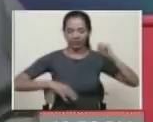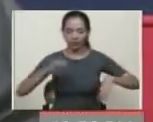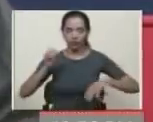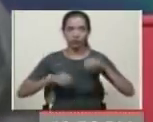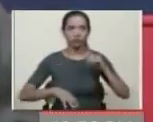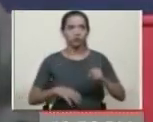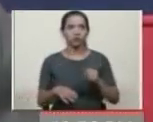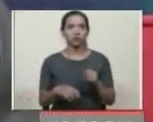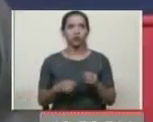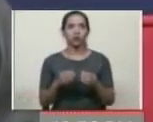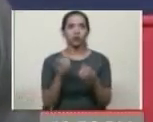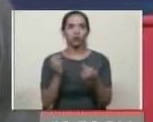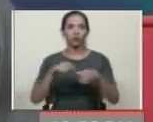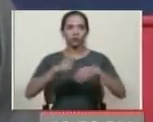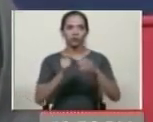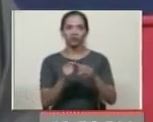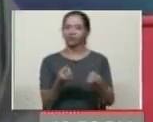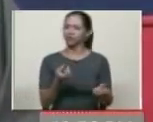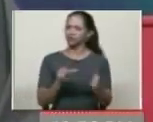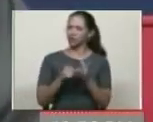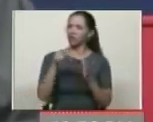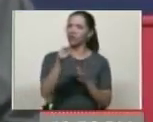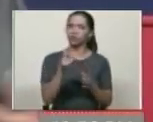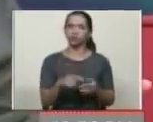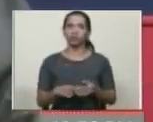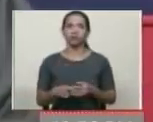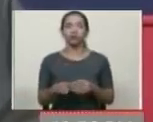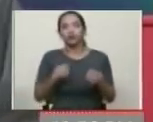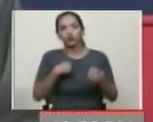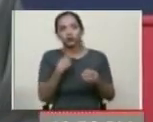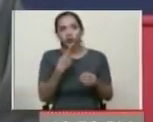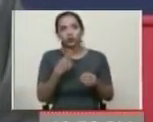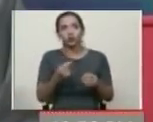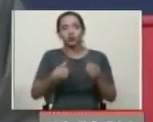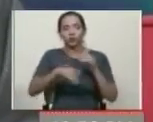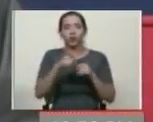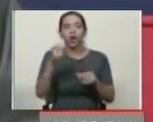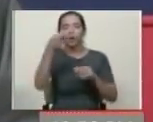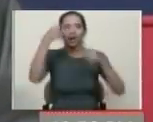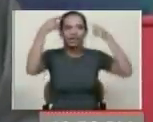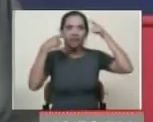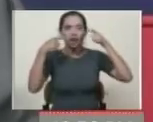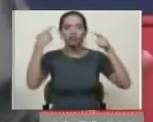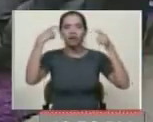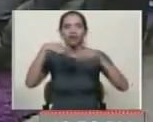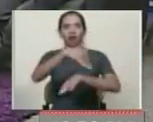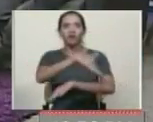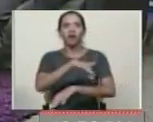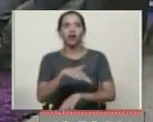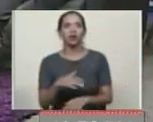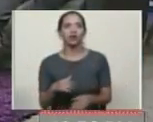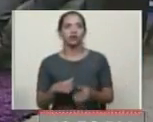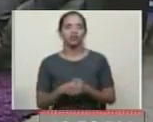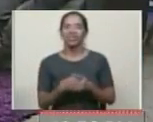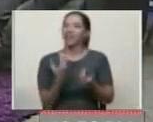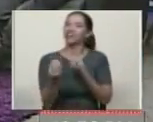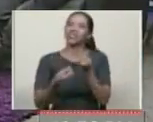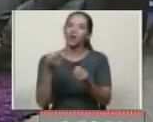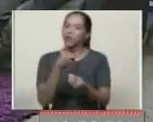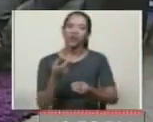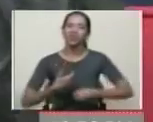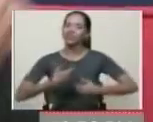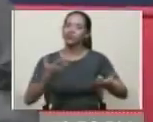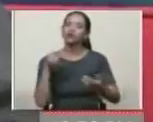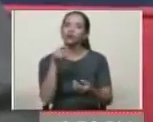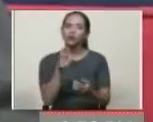unos enlatados y tal, y me dice, mira, carajito, ¿para dónde vas tú? Yo le digo, yo voy a buscar a Chávez porque Chávez está allá afuera. ¿Qué vos quedaste allá afuera? ¿Qué vas a estar inventando tú?